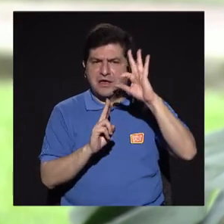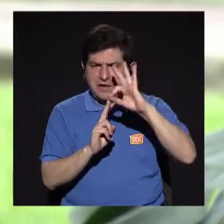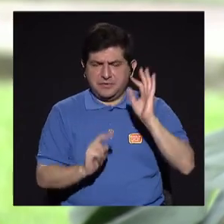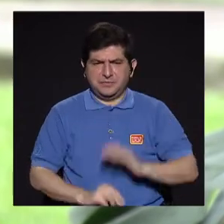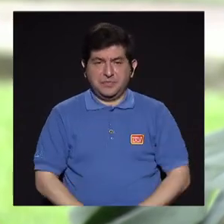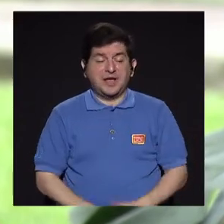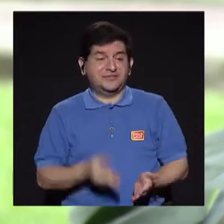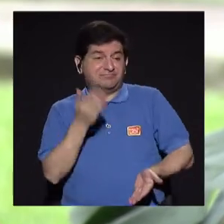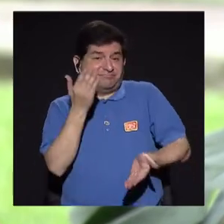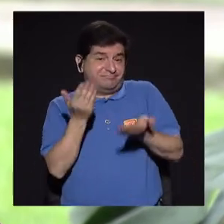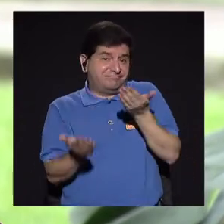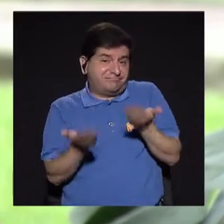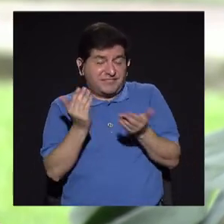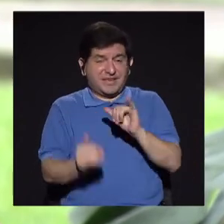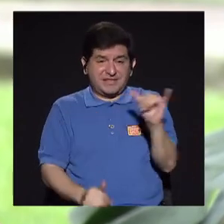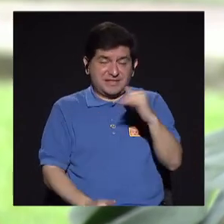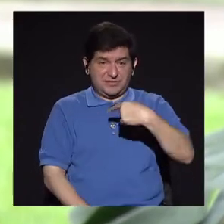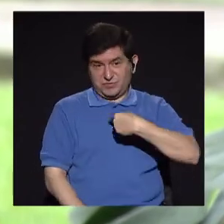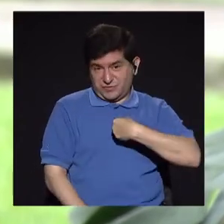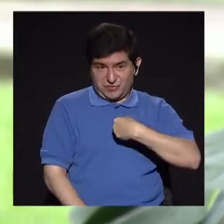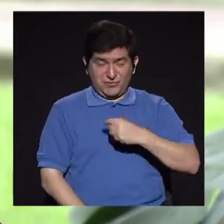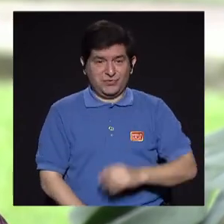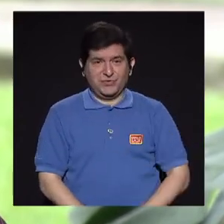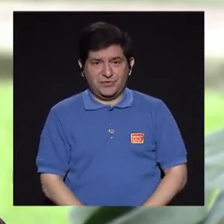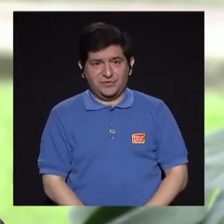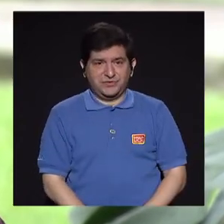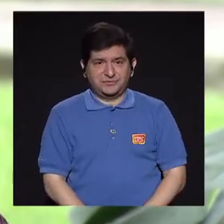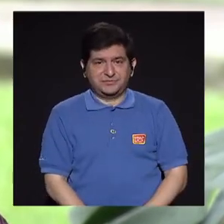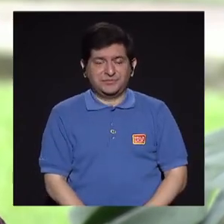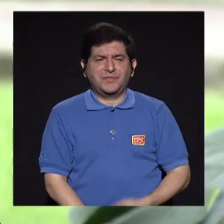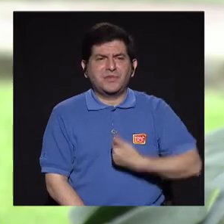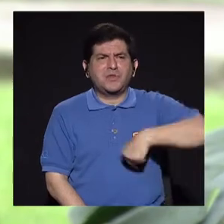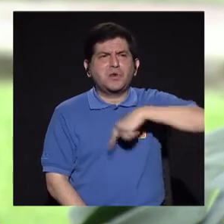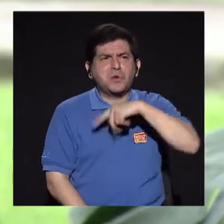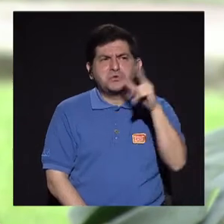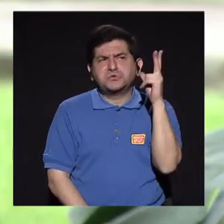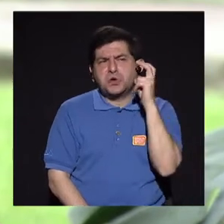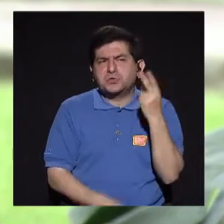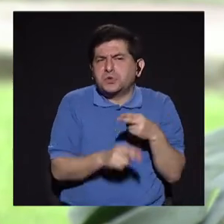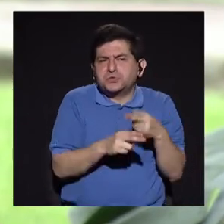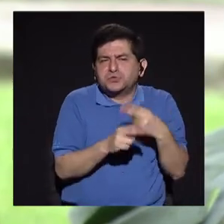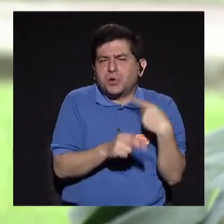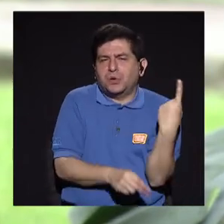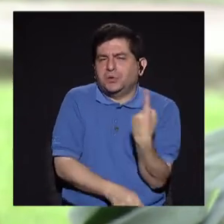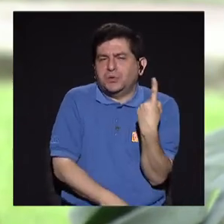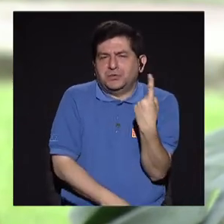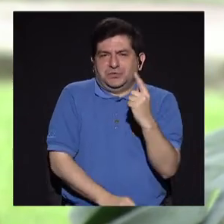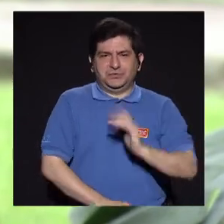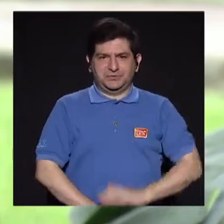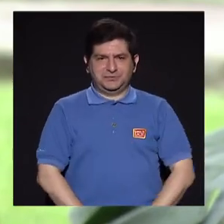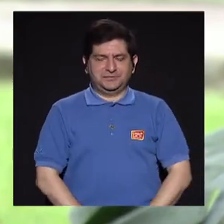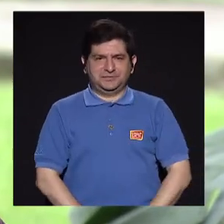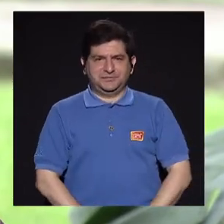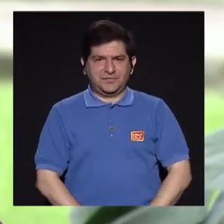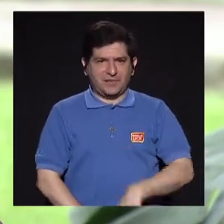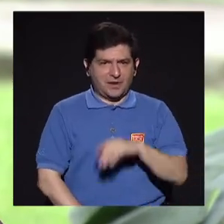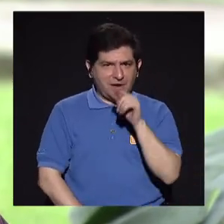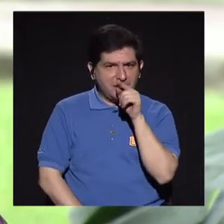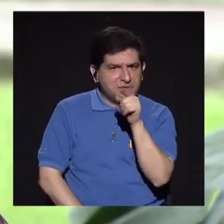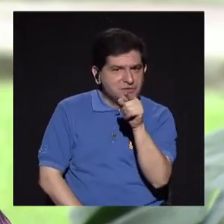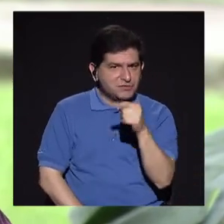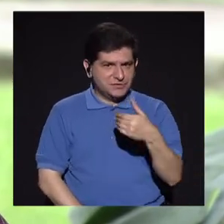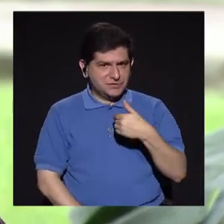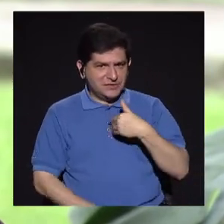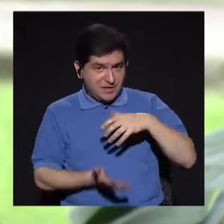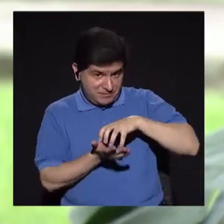alternativa que probablemente, al igual que mi persona, pues hemos escuchado tal vez de nombre, nada más. Y es que si usted al